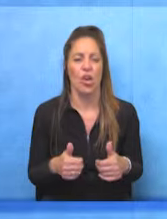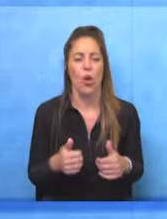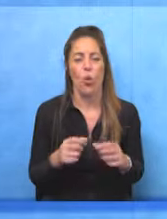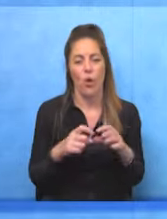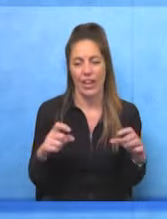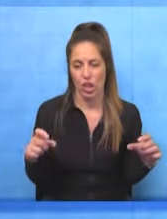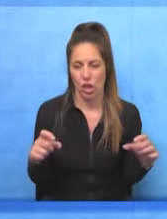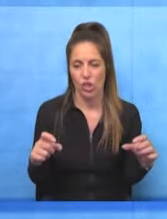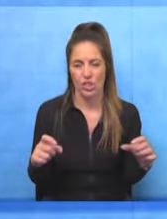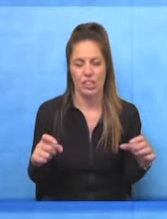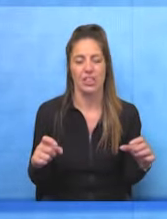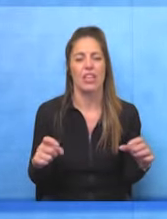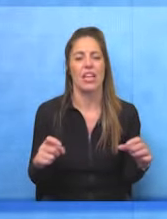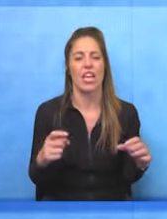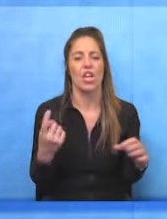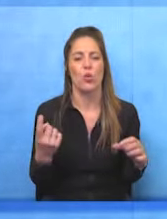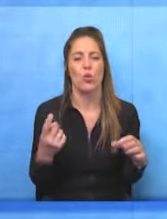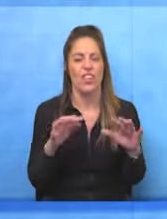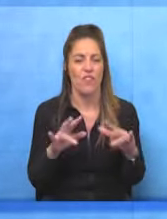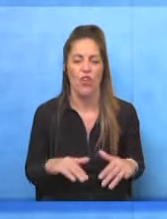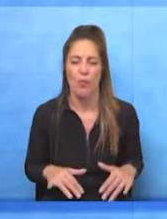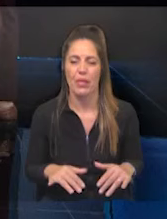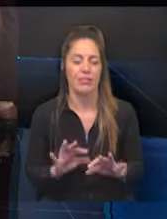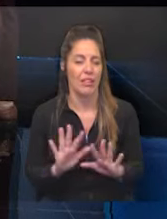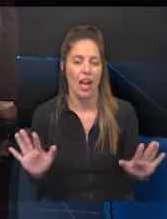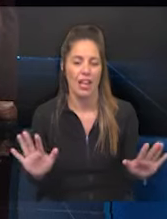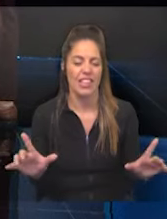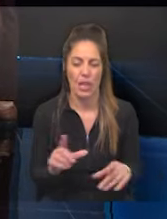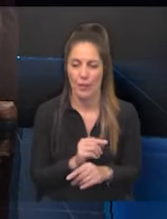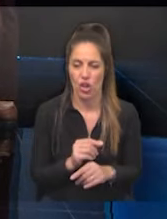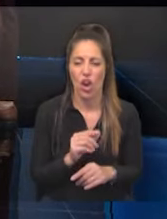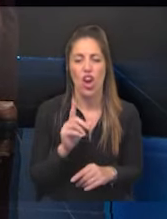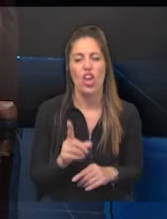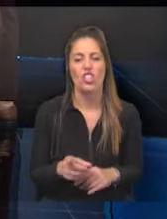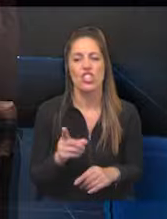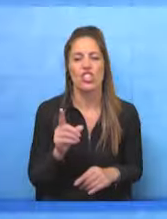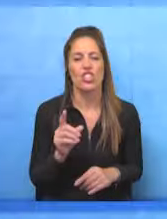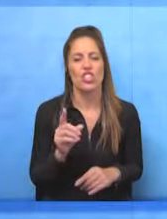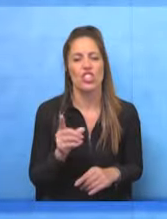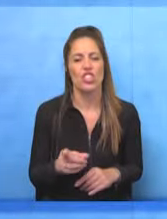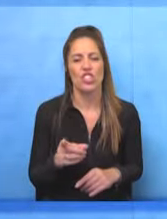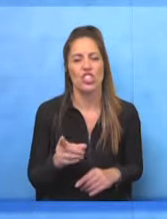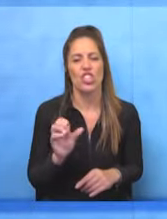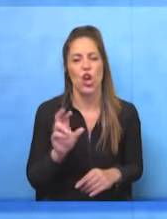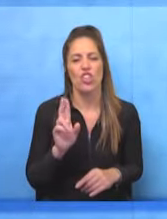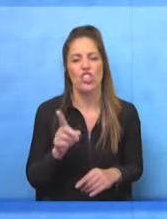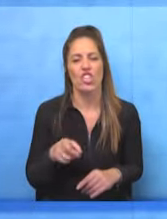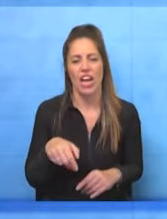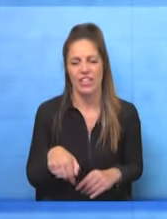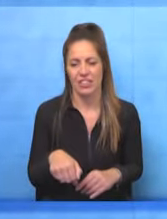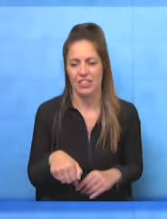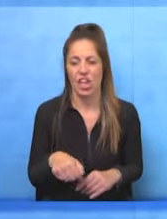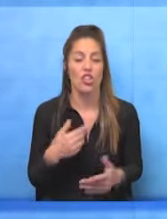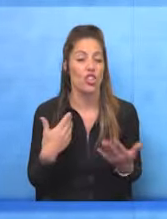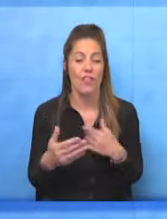engl en un en un informe punto se termina Jan es decir pero si todos los días estamos yo estoy